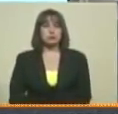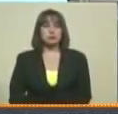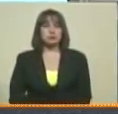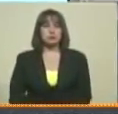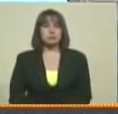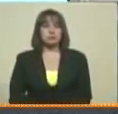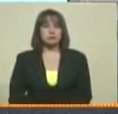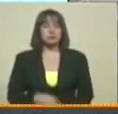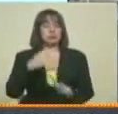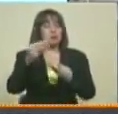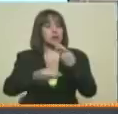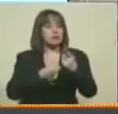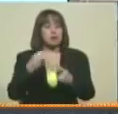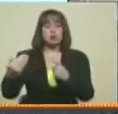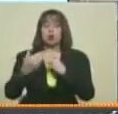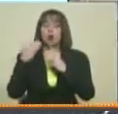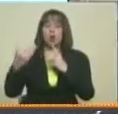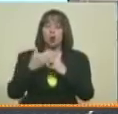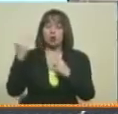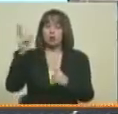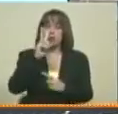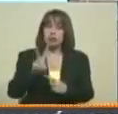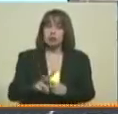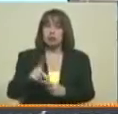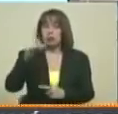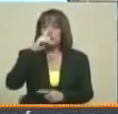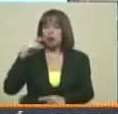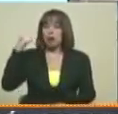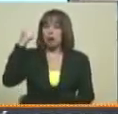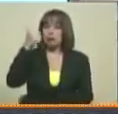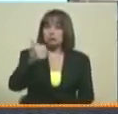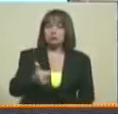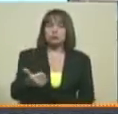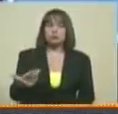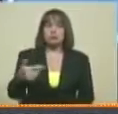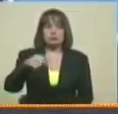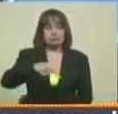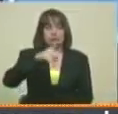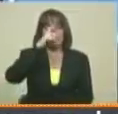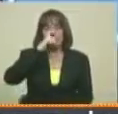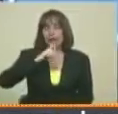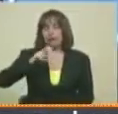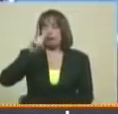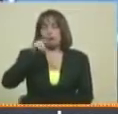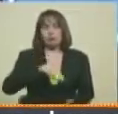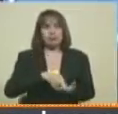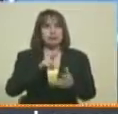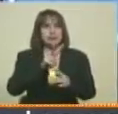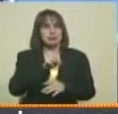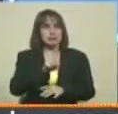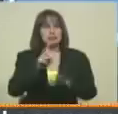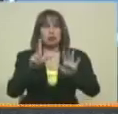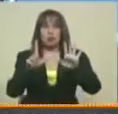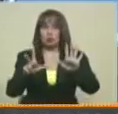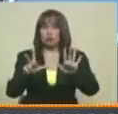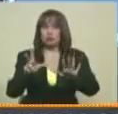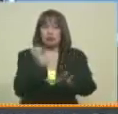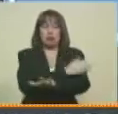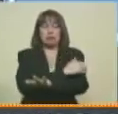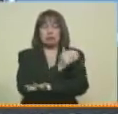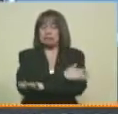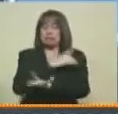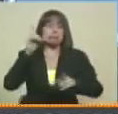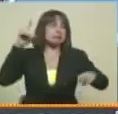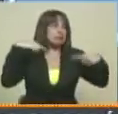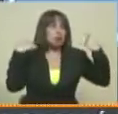que se ha hecho contra nuestro pueblo durante estos años, pero sobre todo en este año 2018, donde la oligarquía se volvió